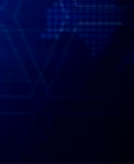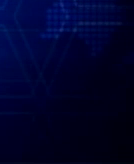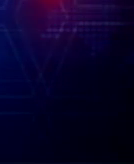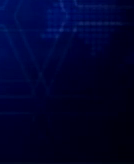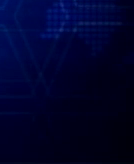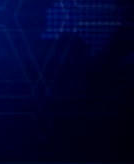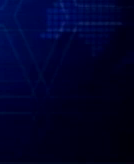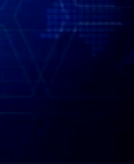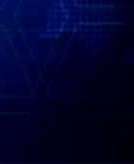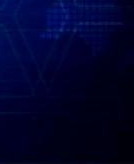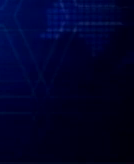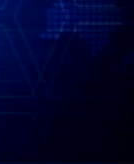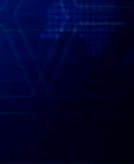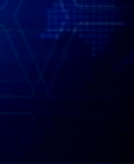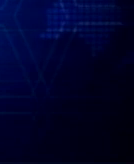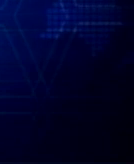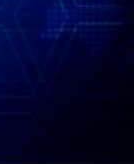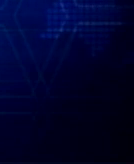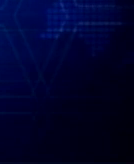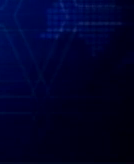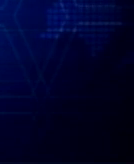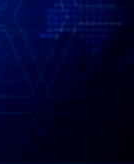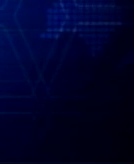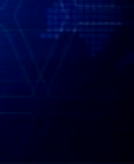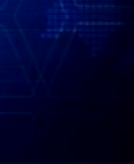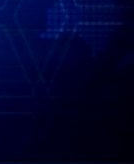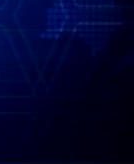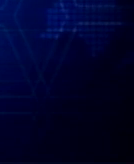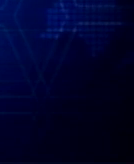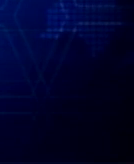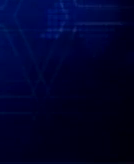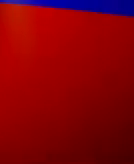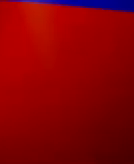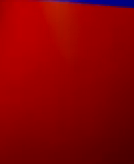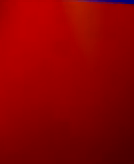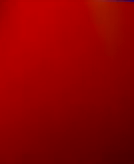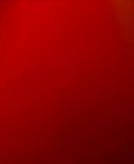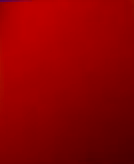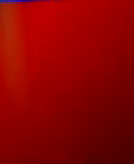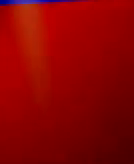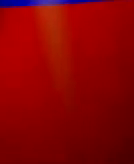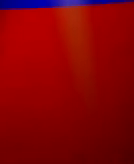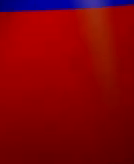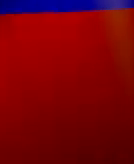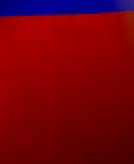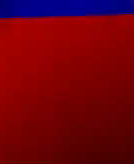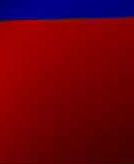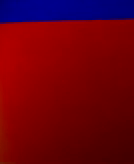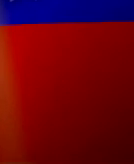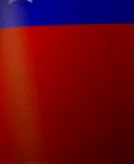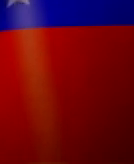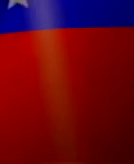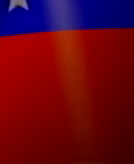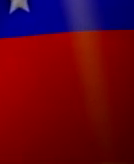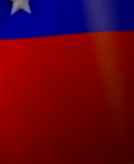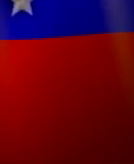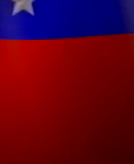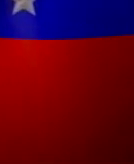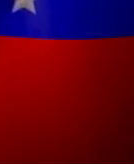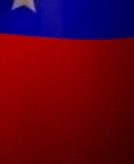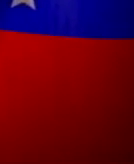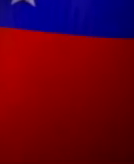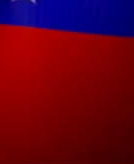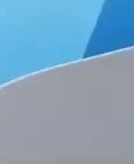página web y redes sociales para darle vida al más completo operativo. Democracia 2017,